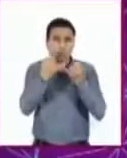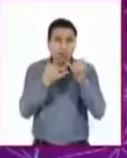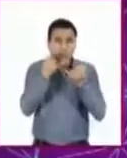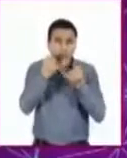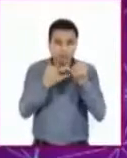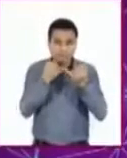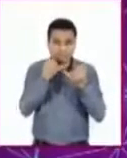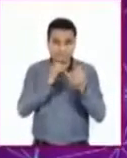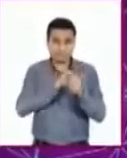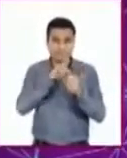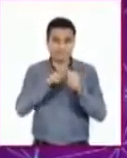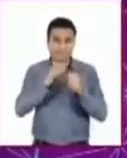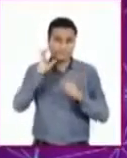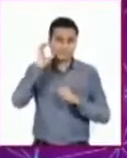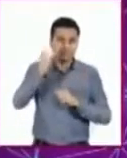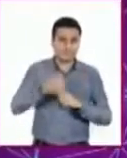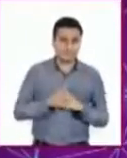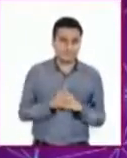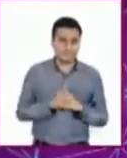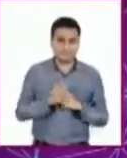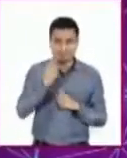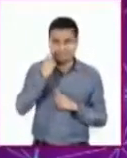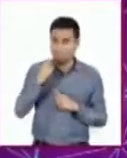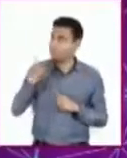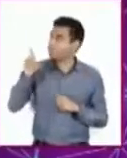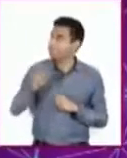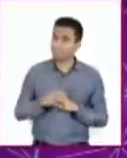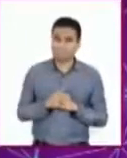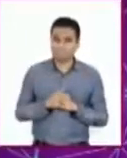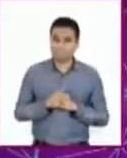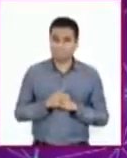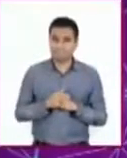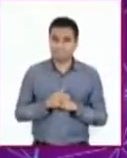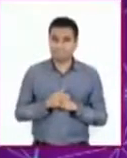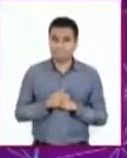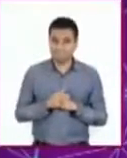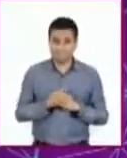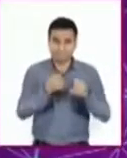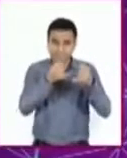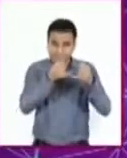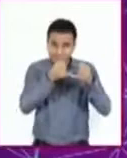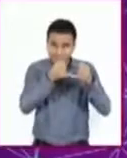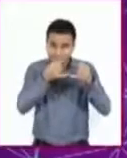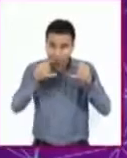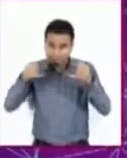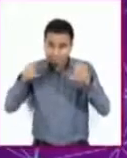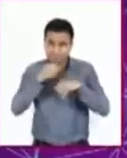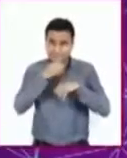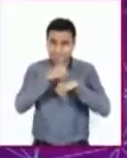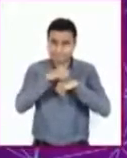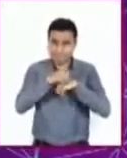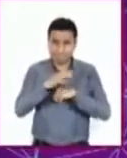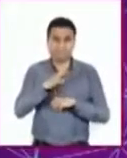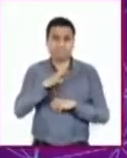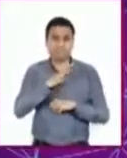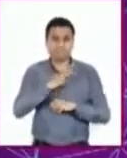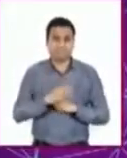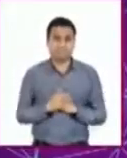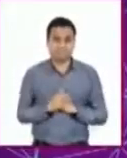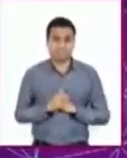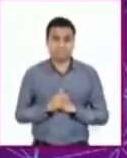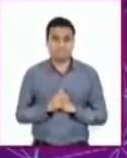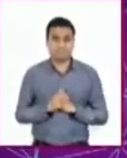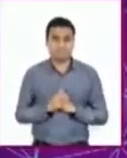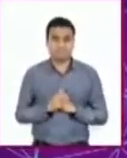americano. Sobre un tablero, avanzan yardas, según el número decimal que obtengan al tomar una tarjeta.